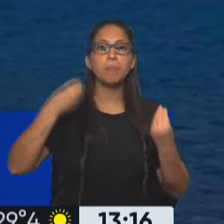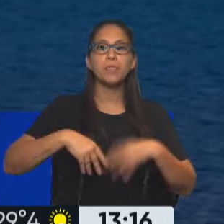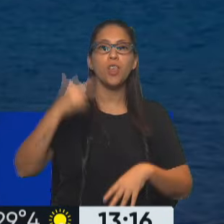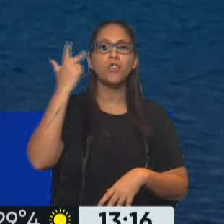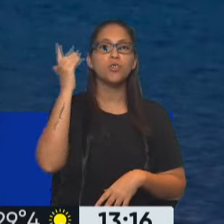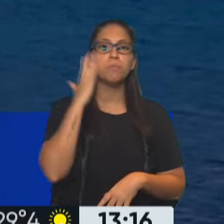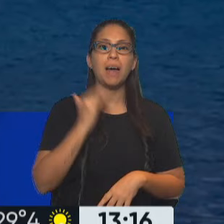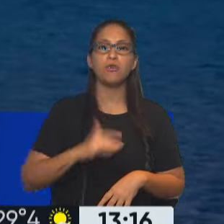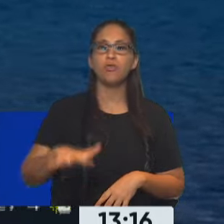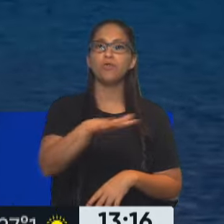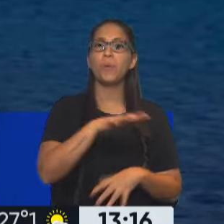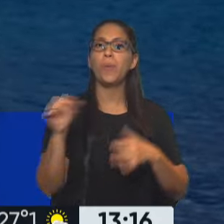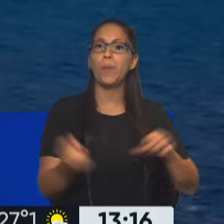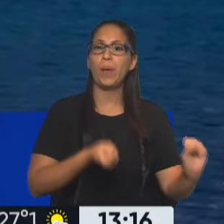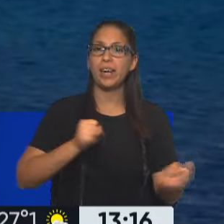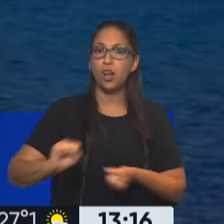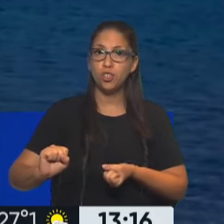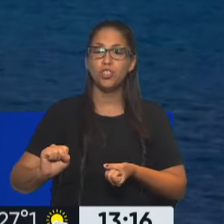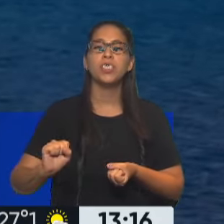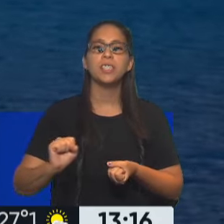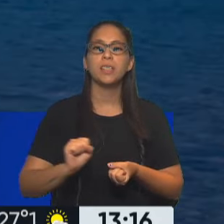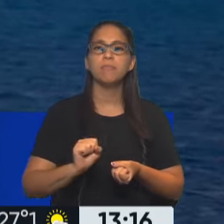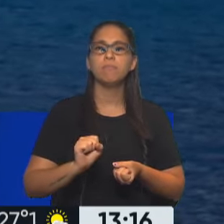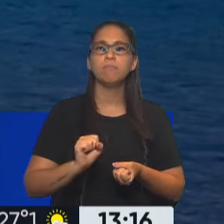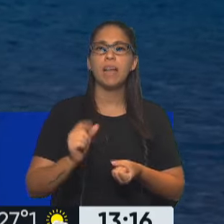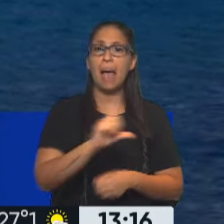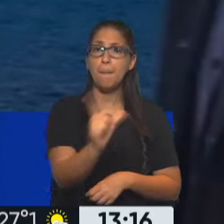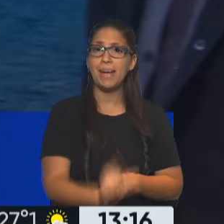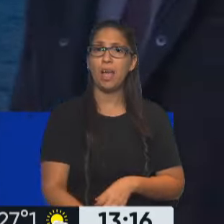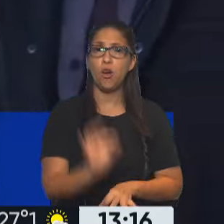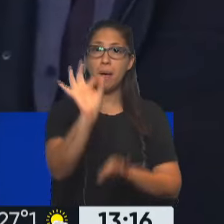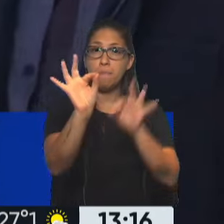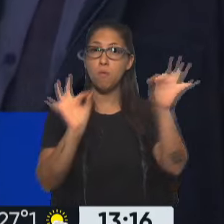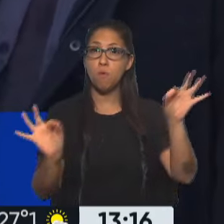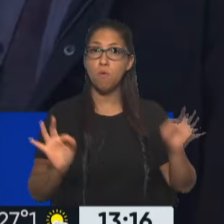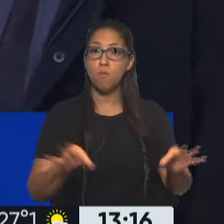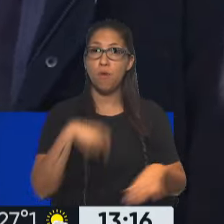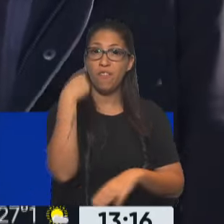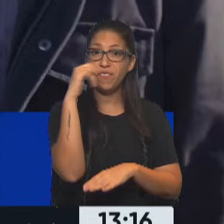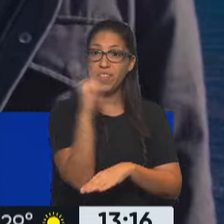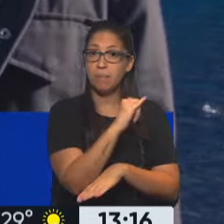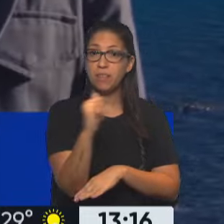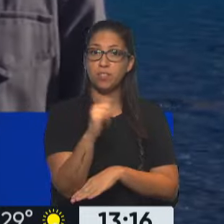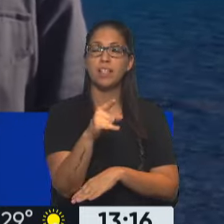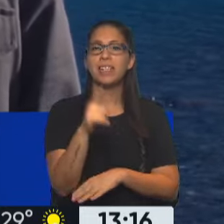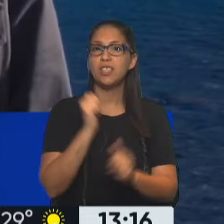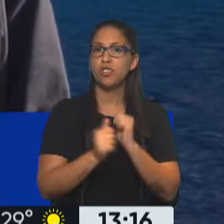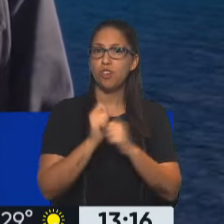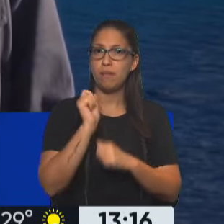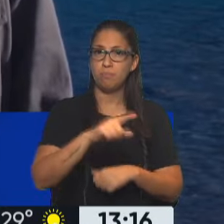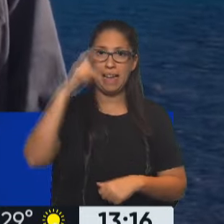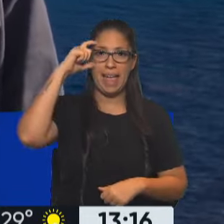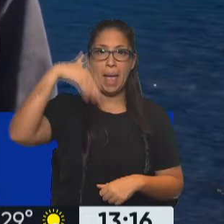de marzo en Bariloche, que va a ir pasando por distintas locaciones de la Patagonia y que nos va a meter en la historia de Emma Garay, así se